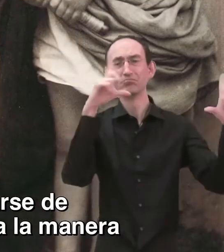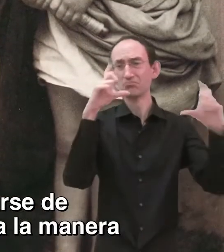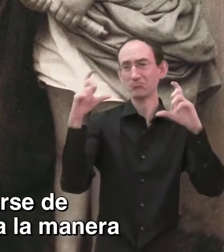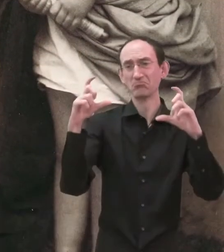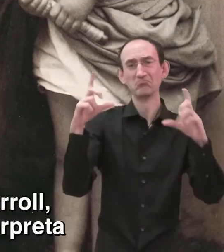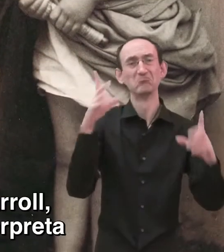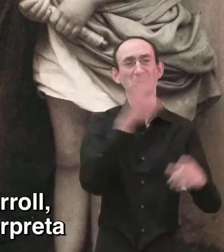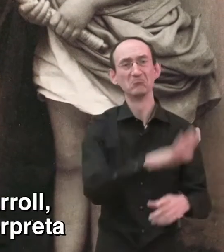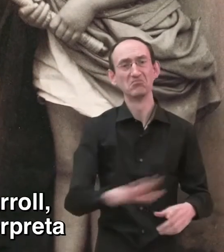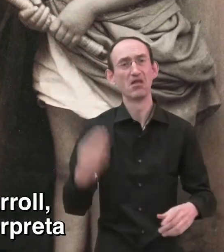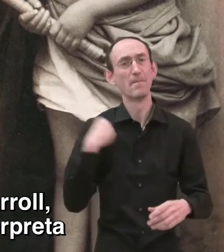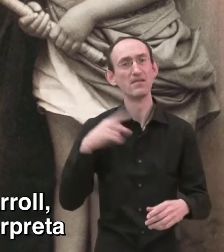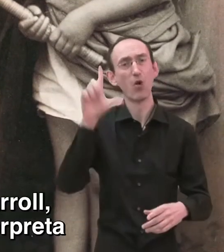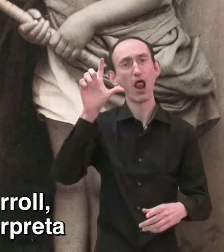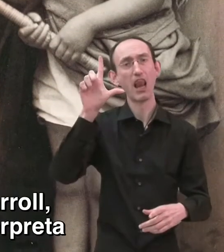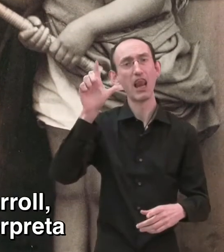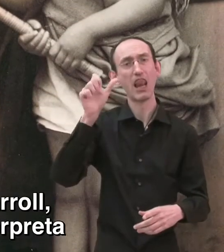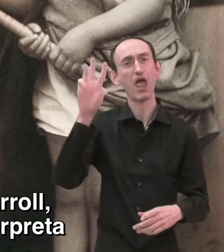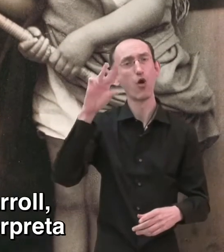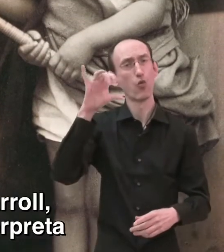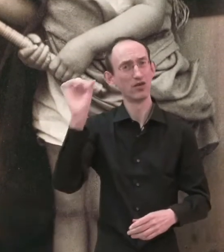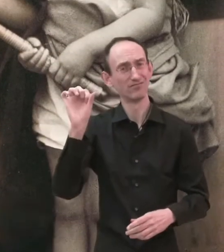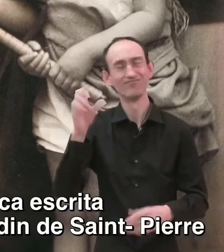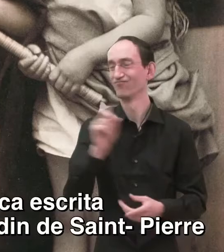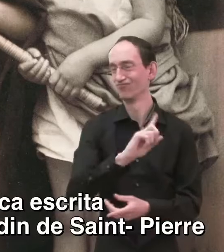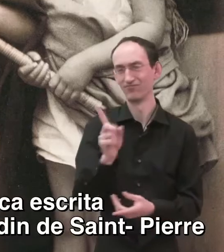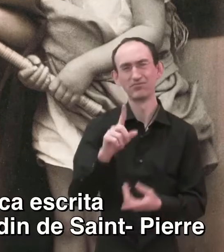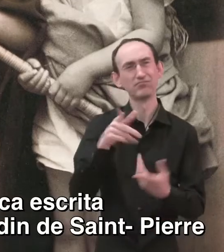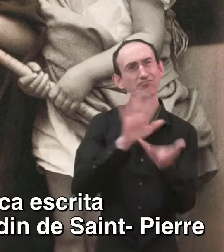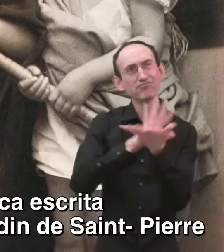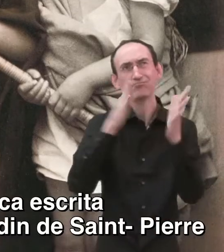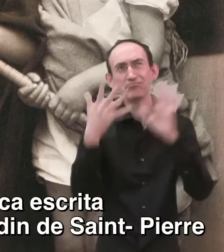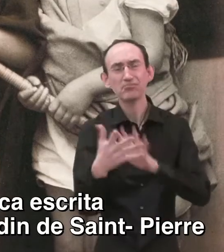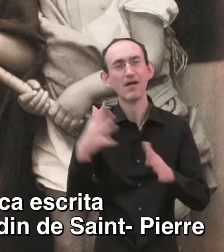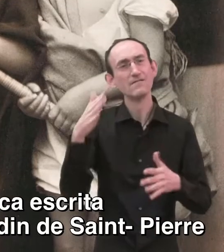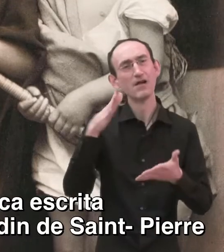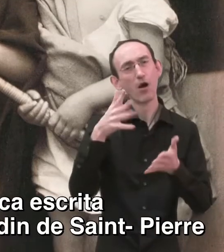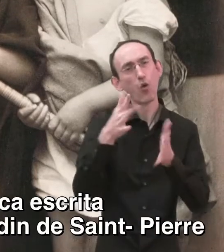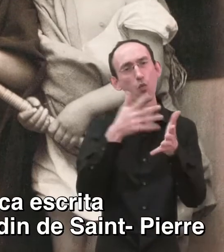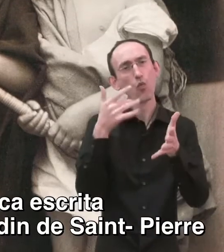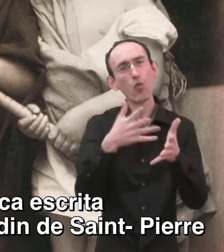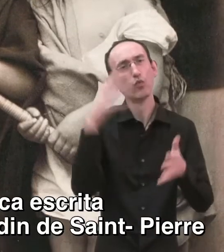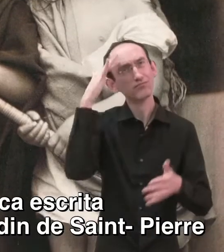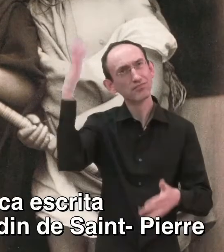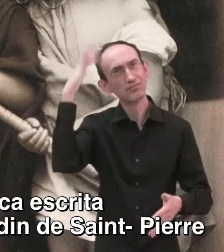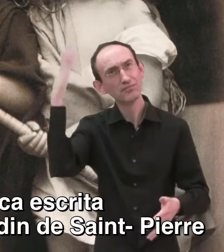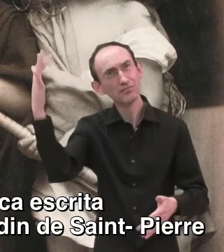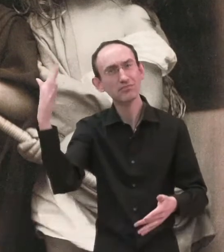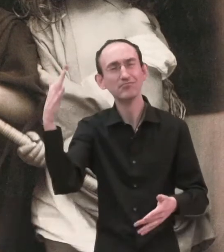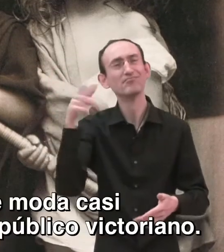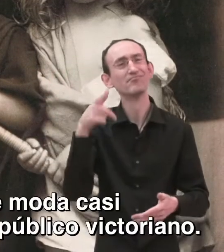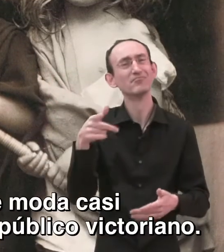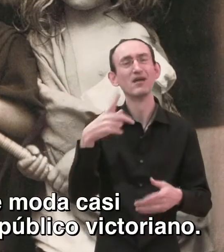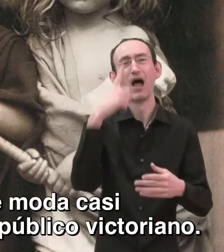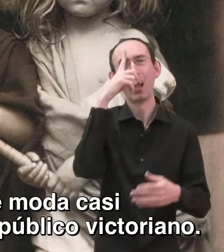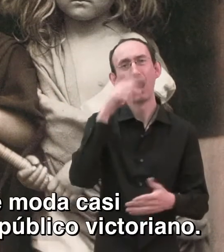infantil a la manera de Lewis Carroll, Cameron interpreta la fábula romántica escrita por Jacques-Henri Bernardin de Saint-Pierre